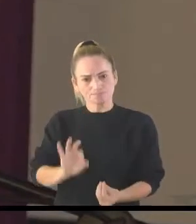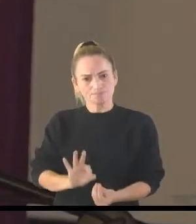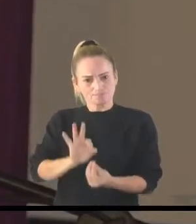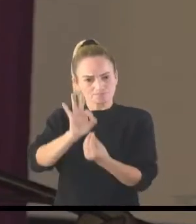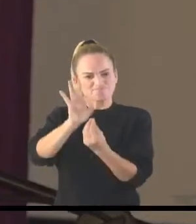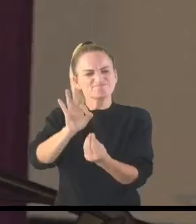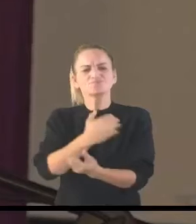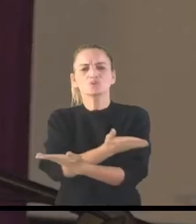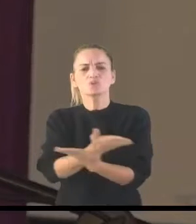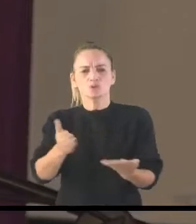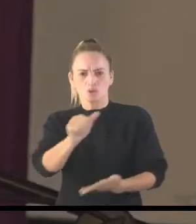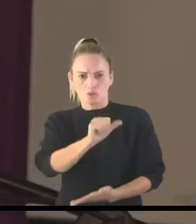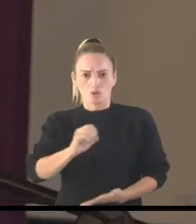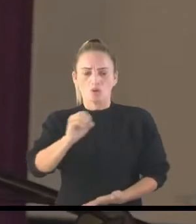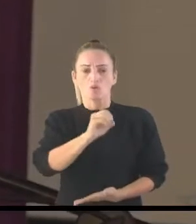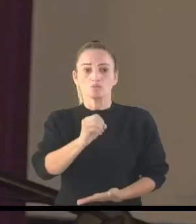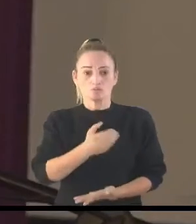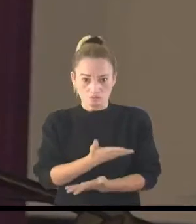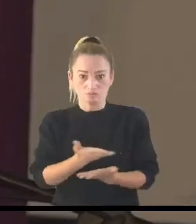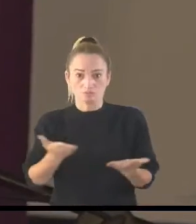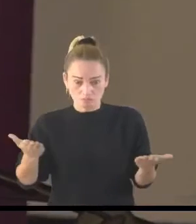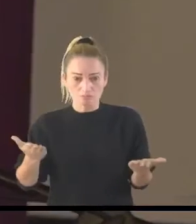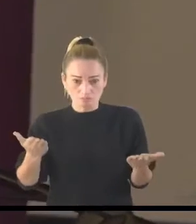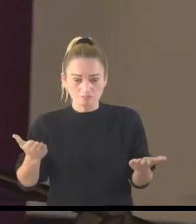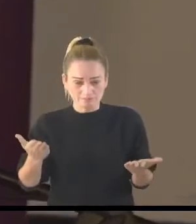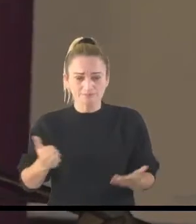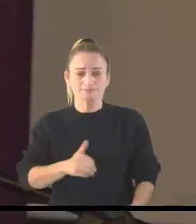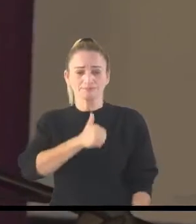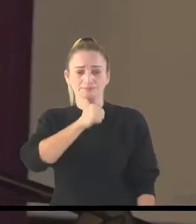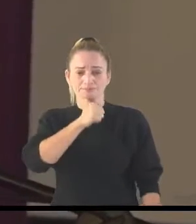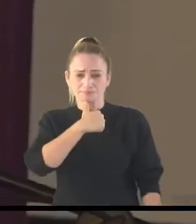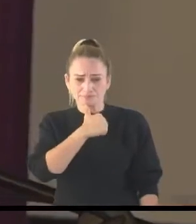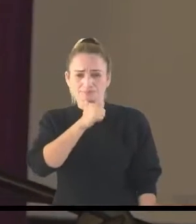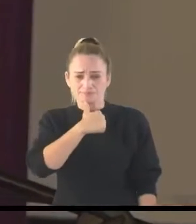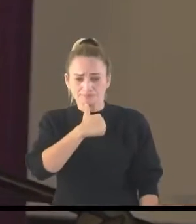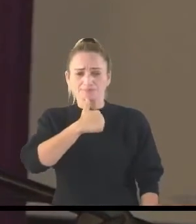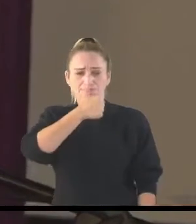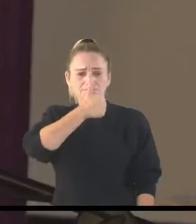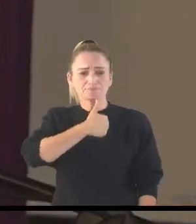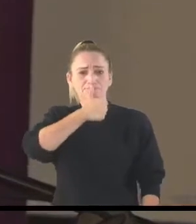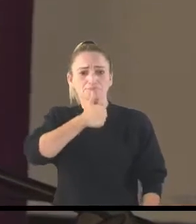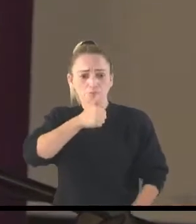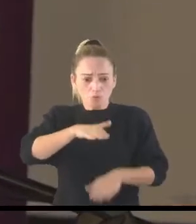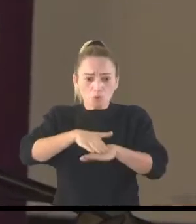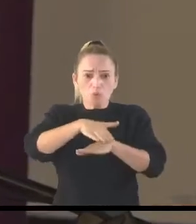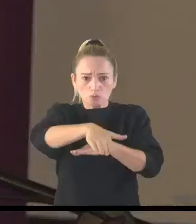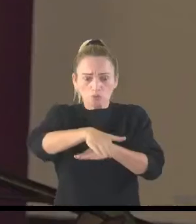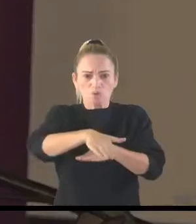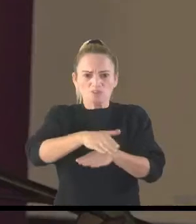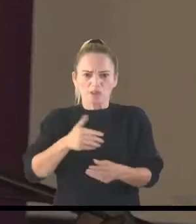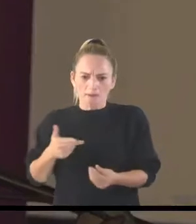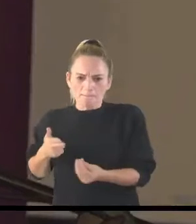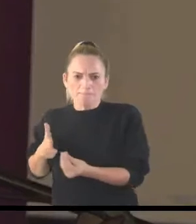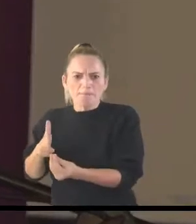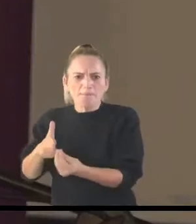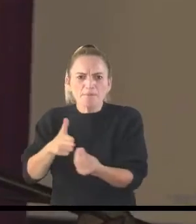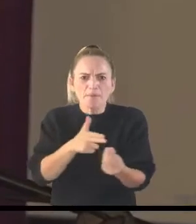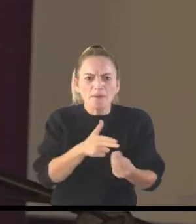ustedes, quienes son los que han padecido directamente las consecuencias del conflicto armado en nuestro